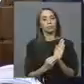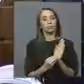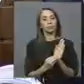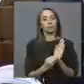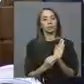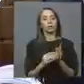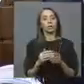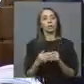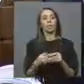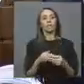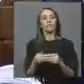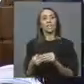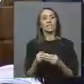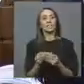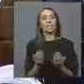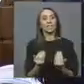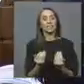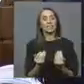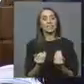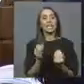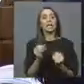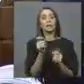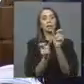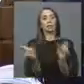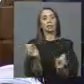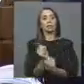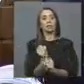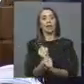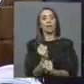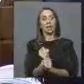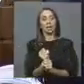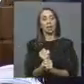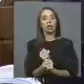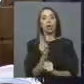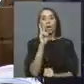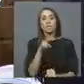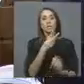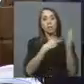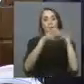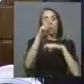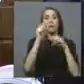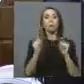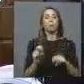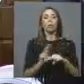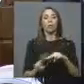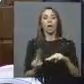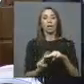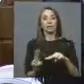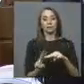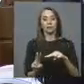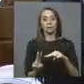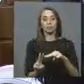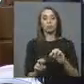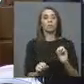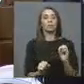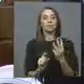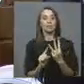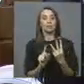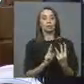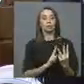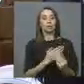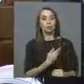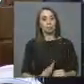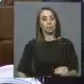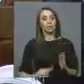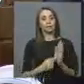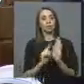incorporo la flexibilidad necesaria que garantice a los trabajadores que no estén en huelga el poder hacerlo en tercer lugar señor presidente la